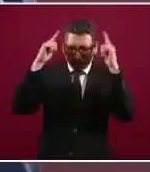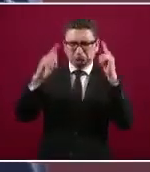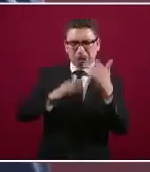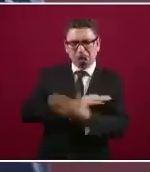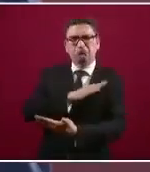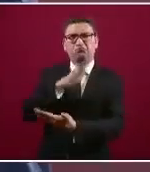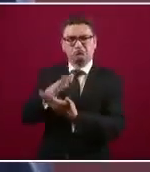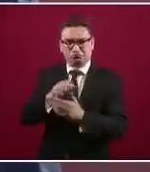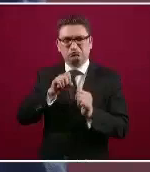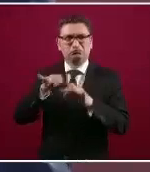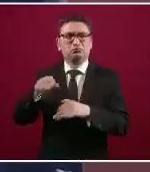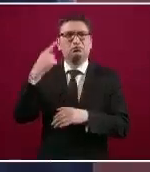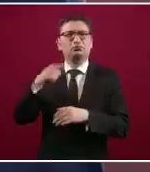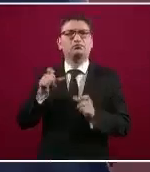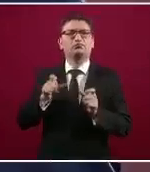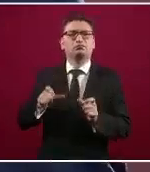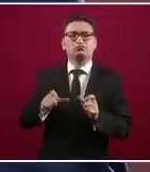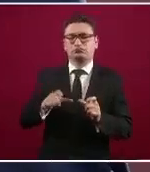ir a